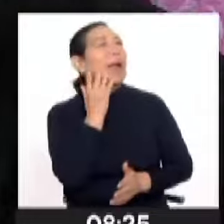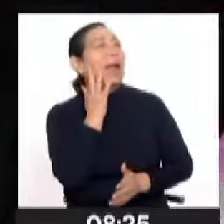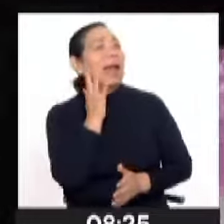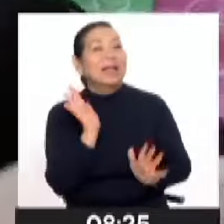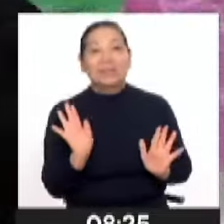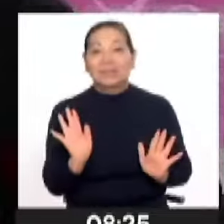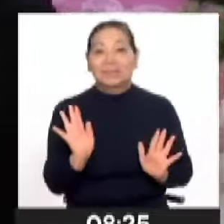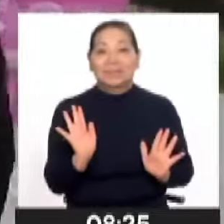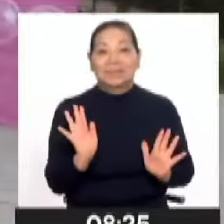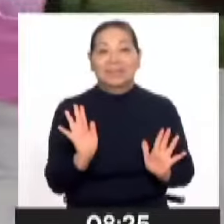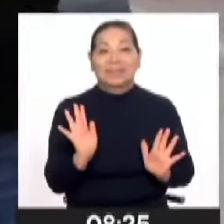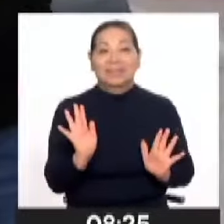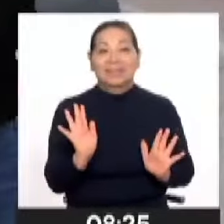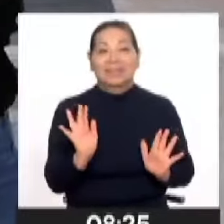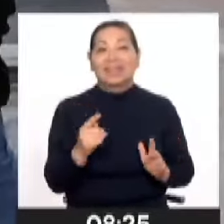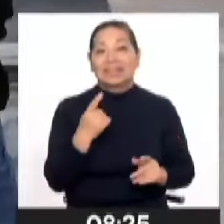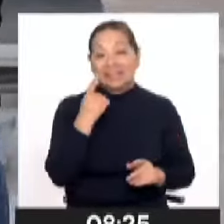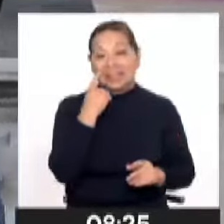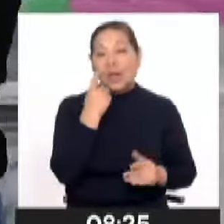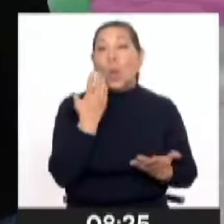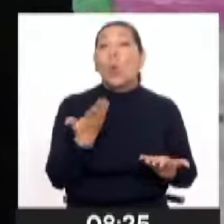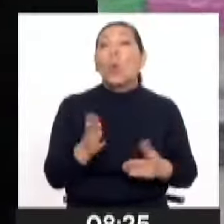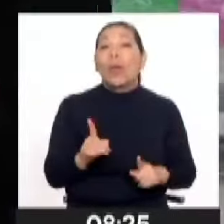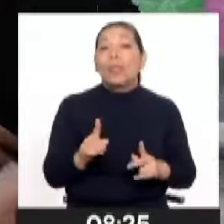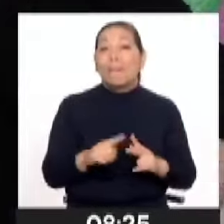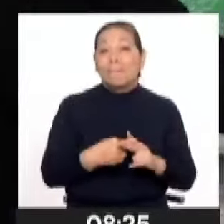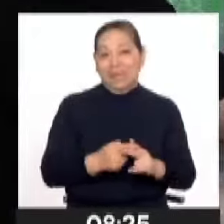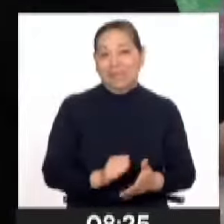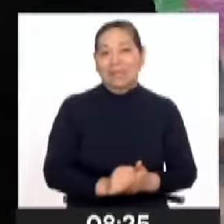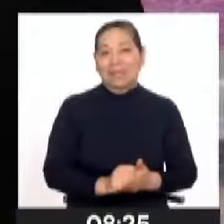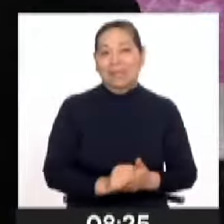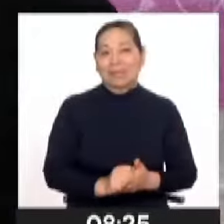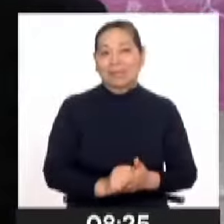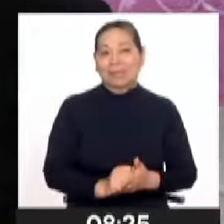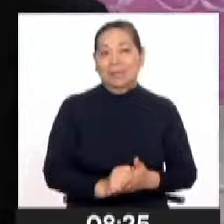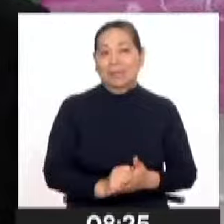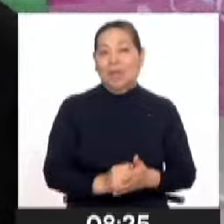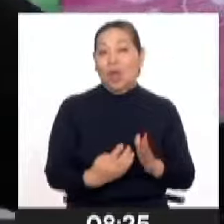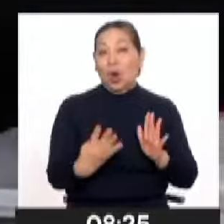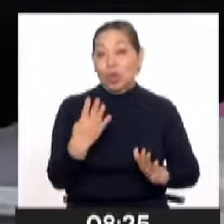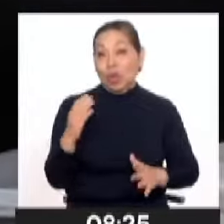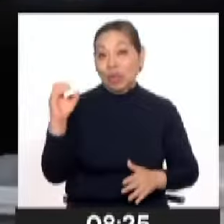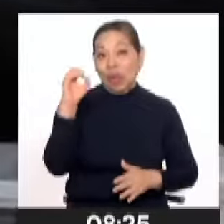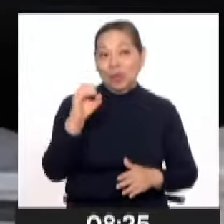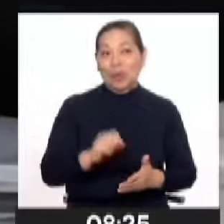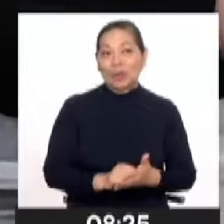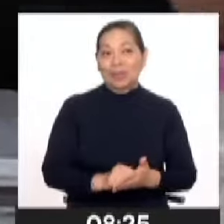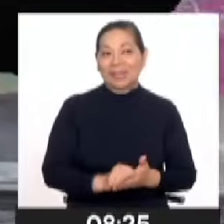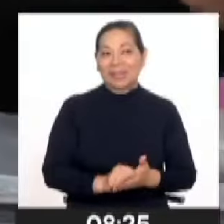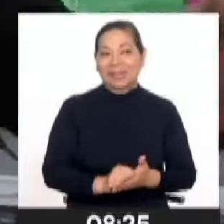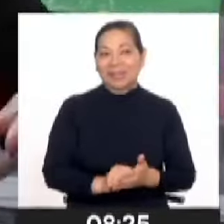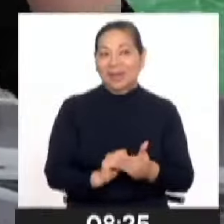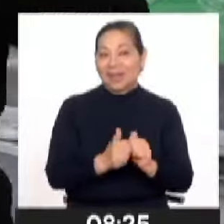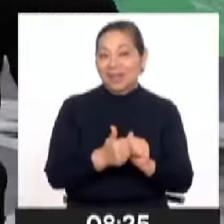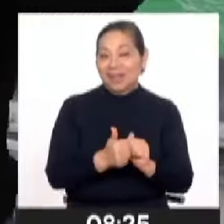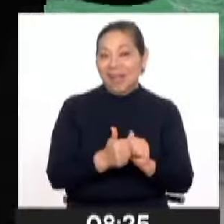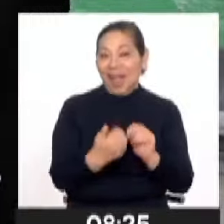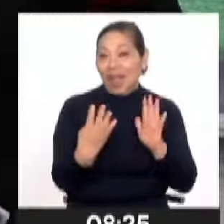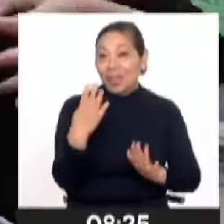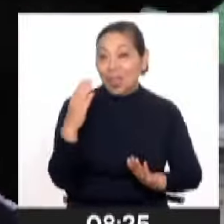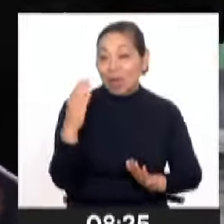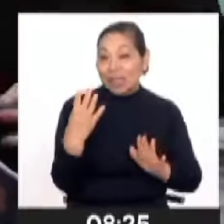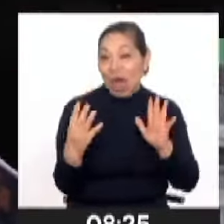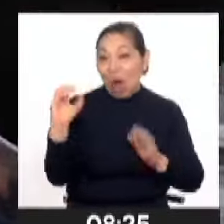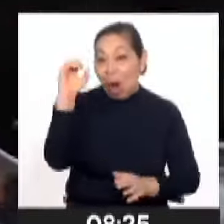Hoy está 6.90, hoy, no sé mañana. Entonces, ¿cuándo, desde cuándo y qué hora y cómo? Para mí es el 14 de octubre, por favor, que no haya cambio, que no haya cambio.